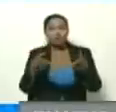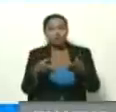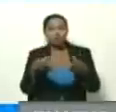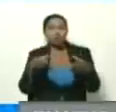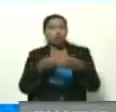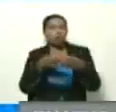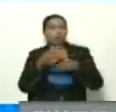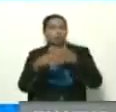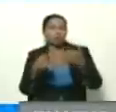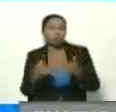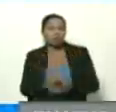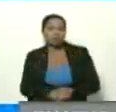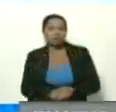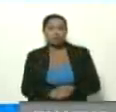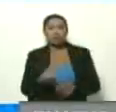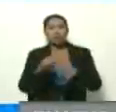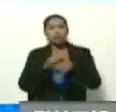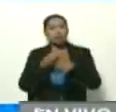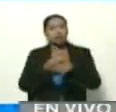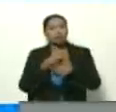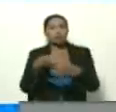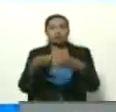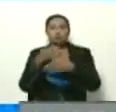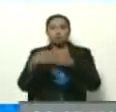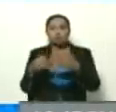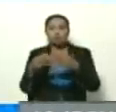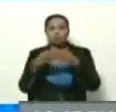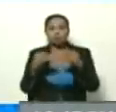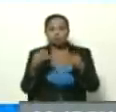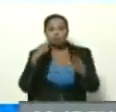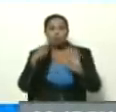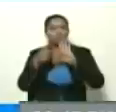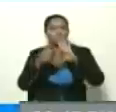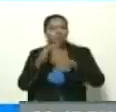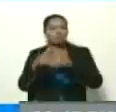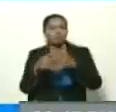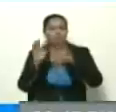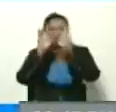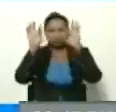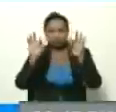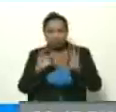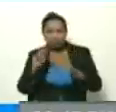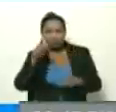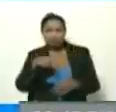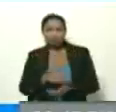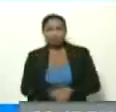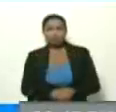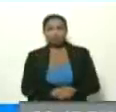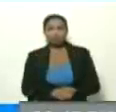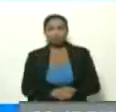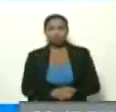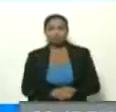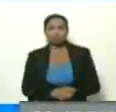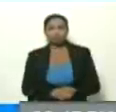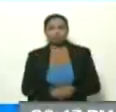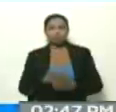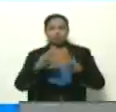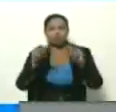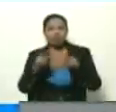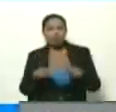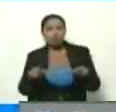partido. Gobierno y partido con todas sus manifestaciones y su forma, en el terreno, en el